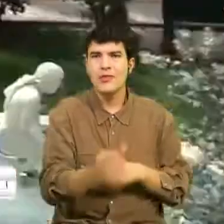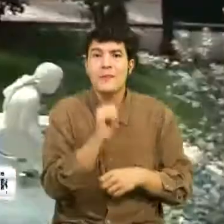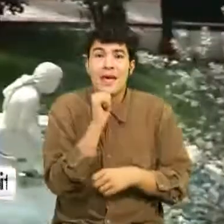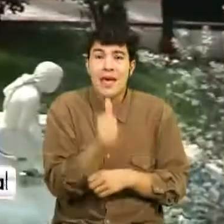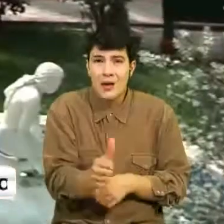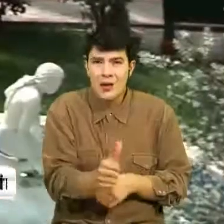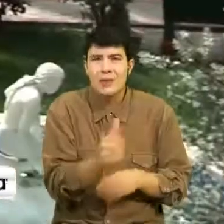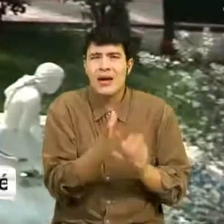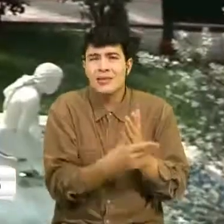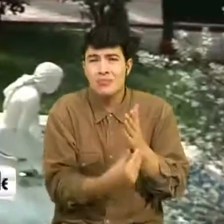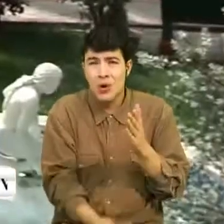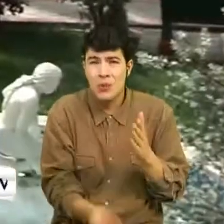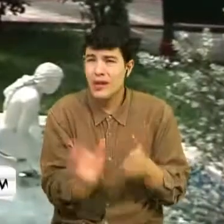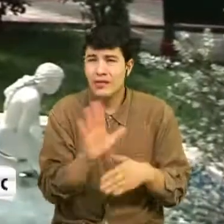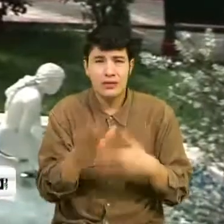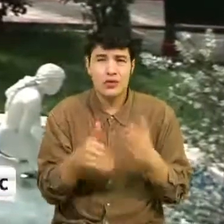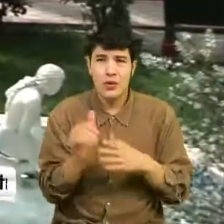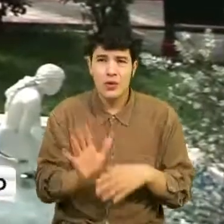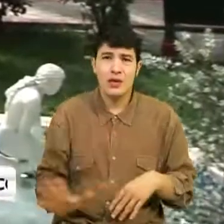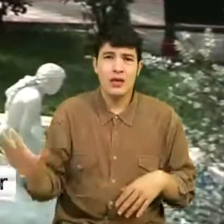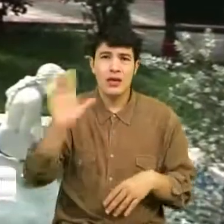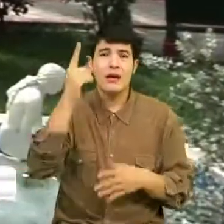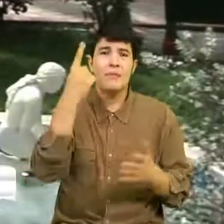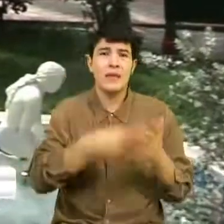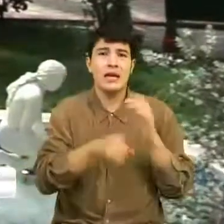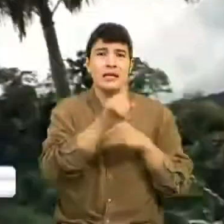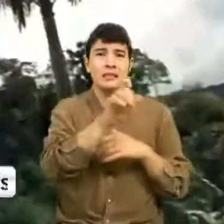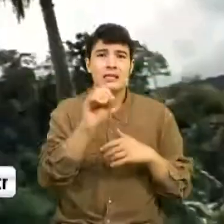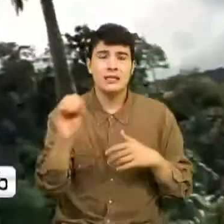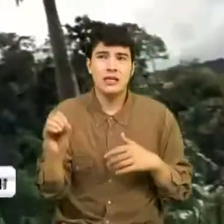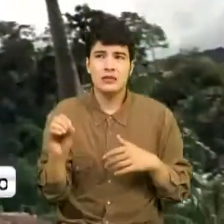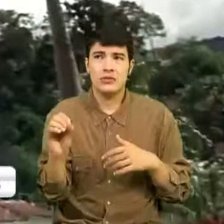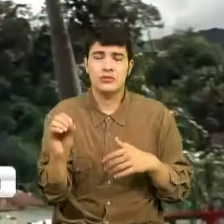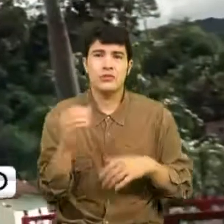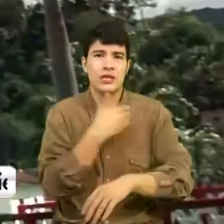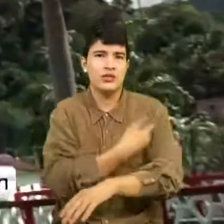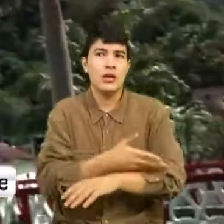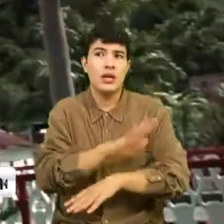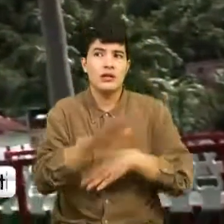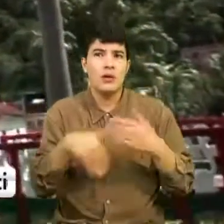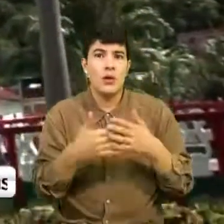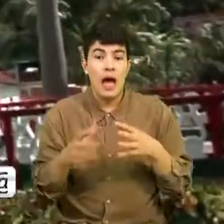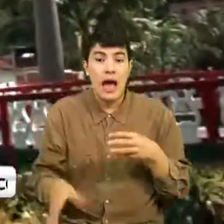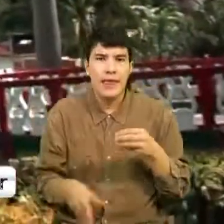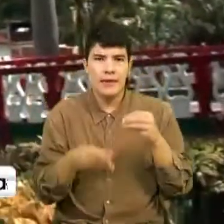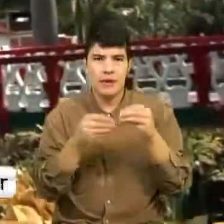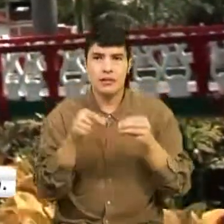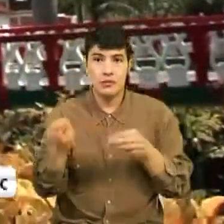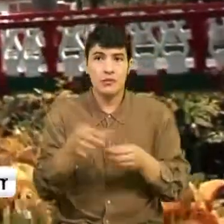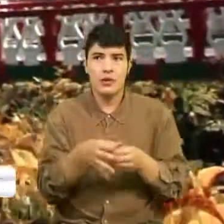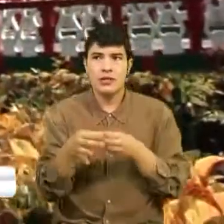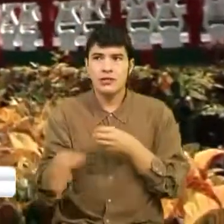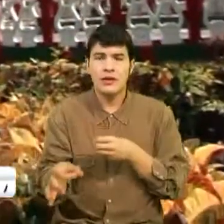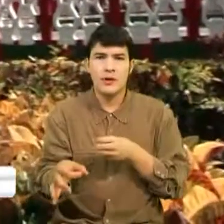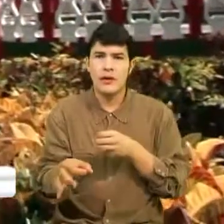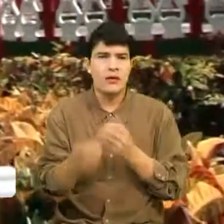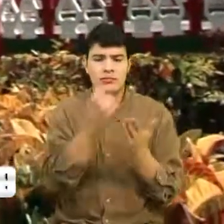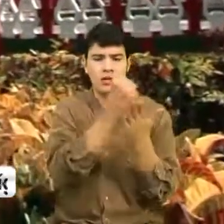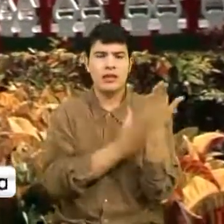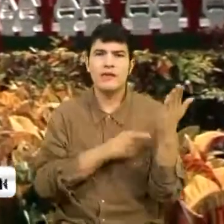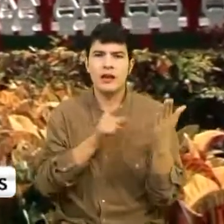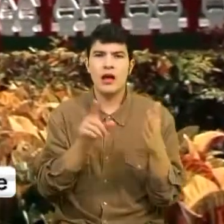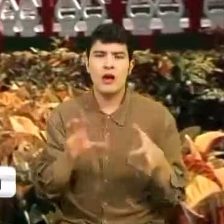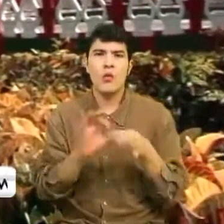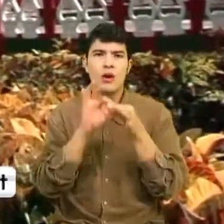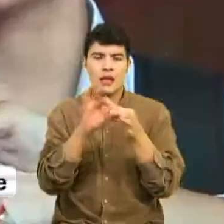municipio más pobre de todo el departamento, 1.600 millones para todo. Aparte de eso, le sumo que el municipio está desertificado por la unidad de